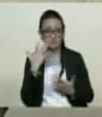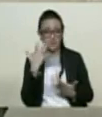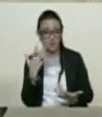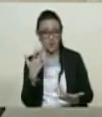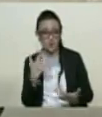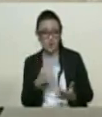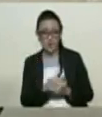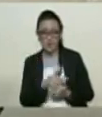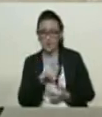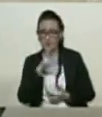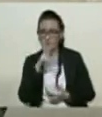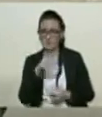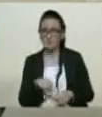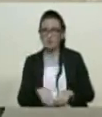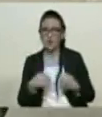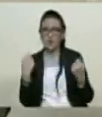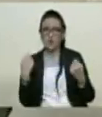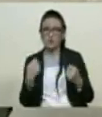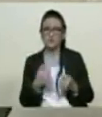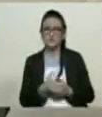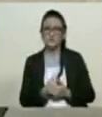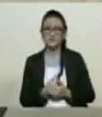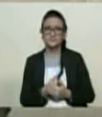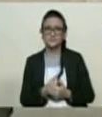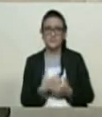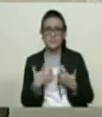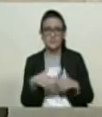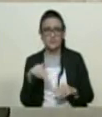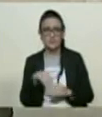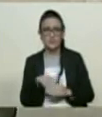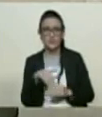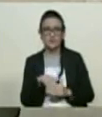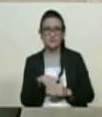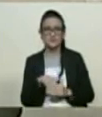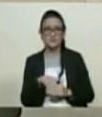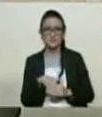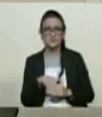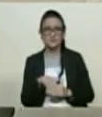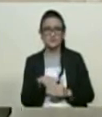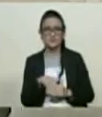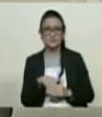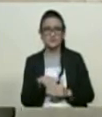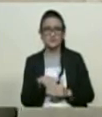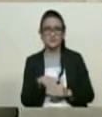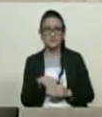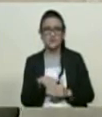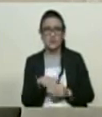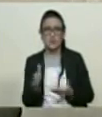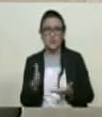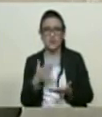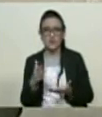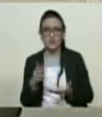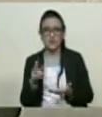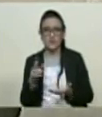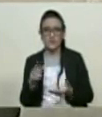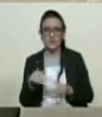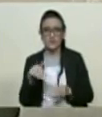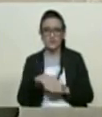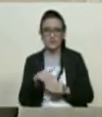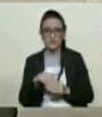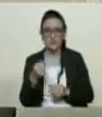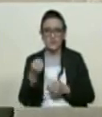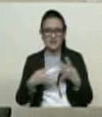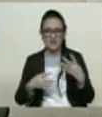medieval prácticamente, las máquinas de votación allí, tirando allí encima cuadernos de votación, material electoral, una